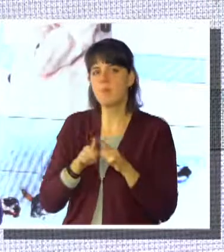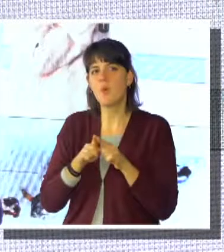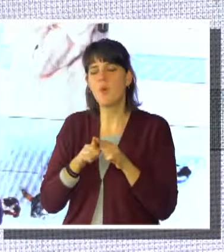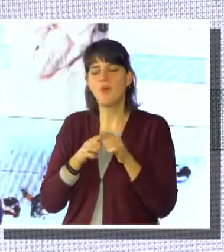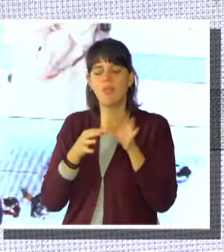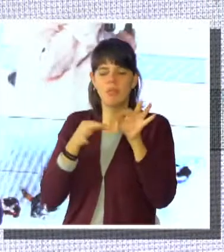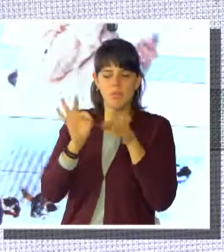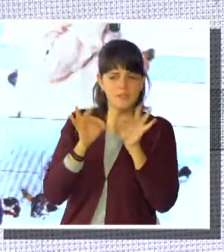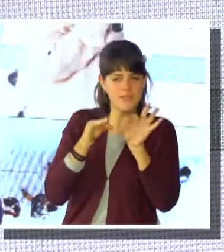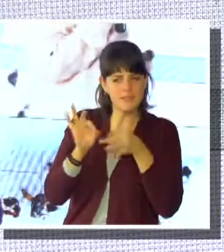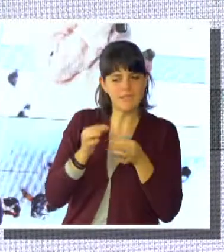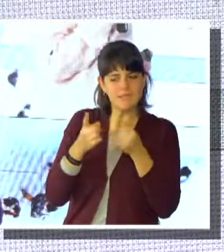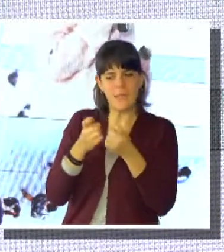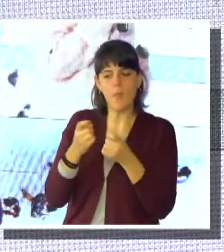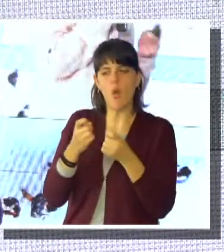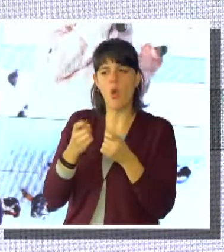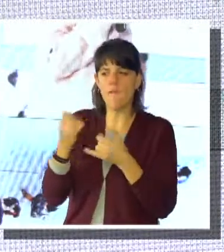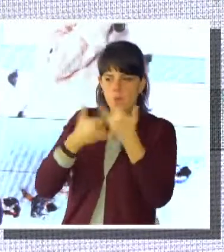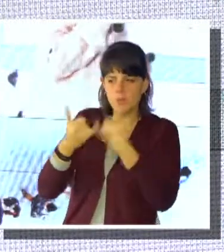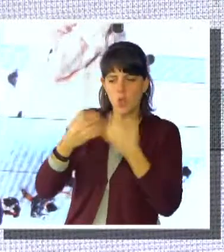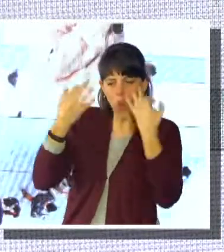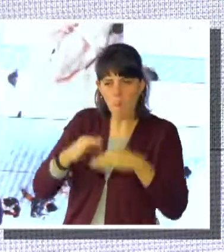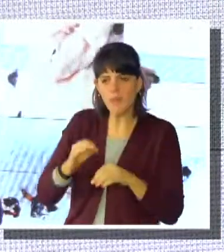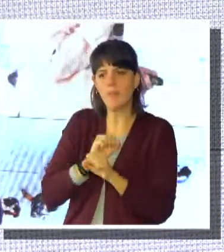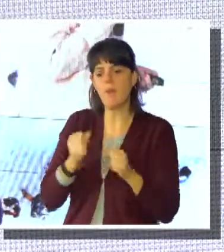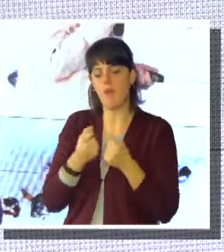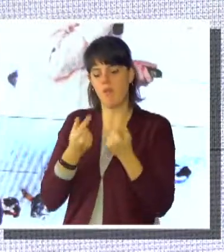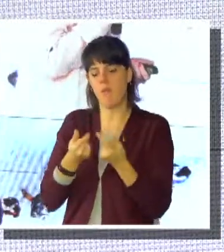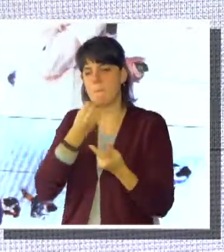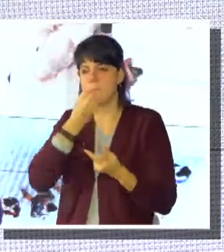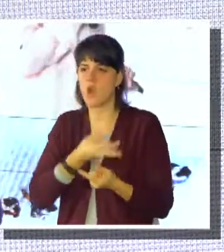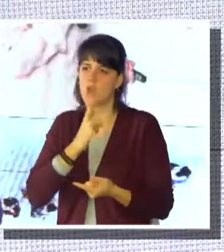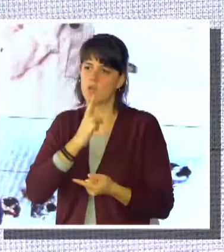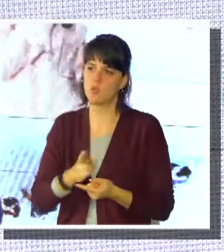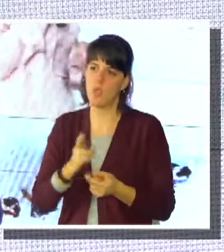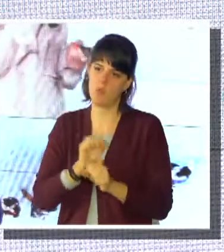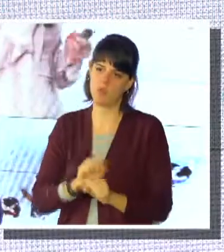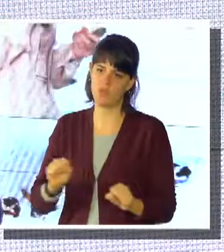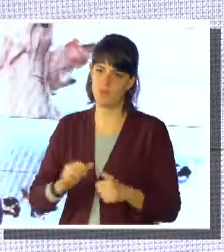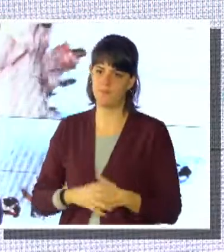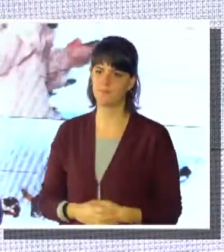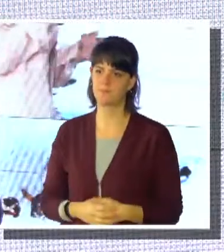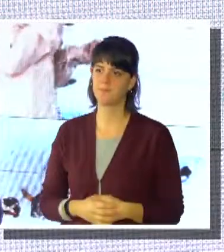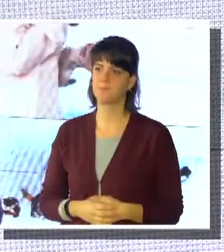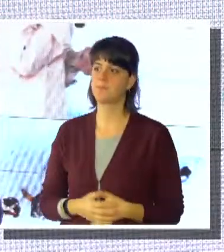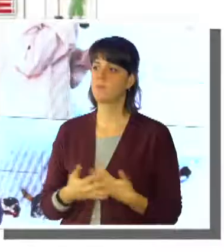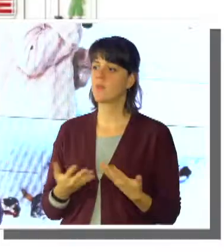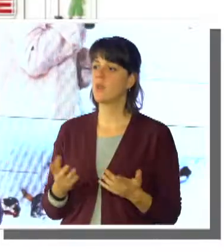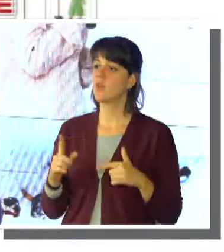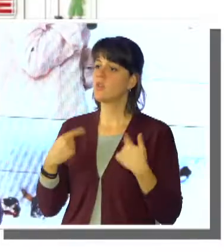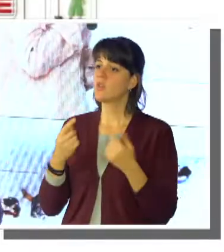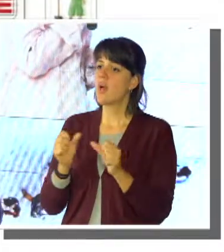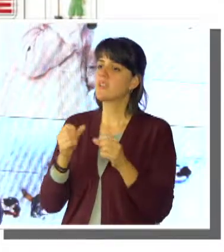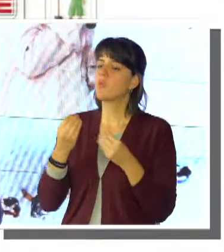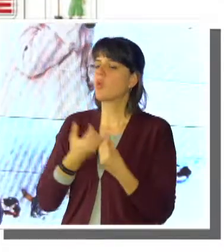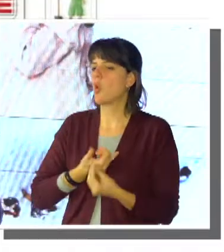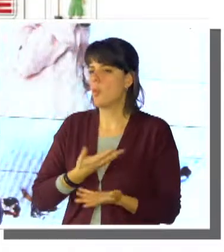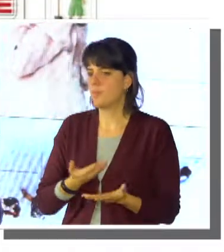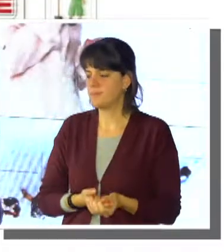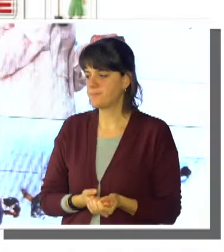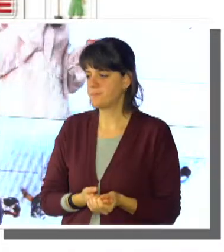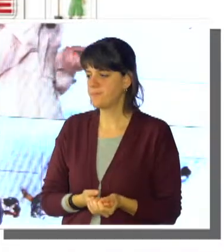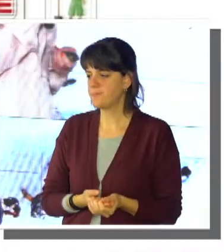que sería como un rompecabezas, y lo que somos bastante exquisitos, digamos, en que no nos falten fichas. Es como vamos armando un rompecabezas, pero en realidad